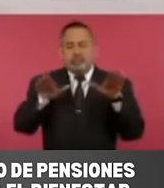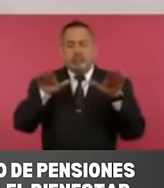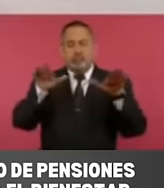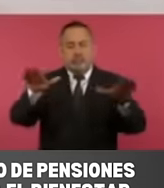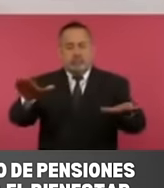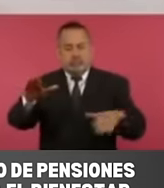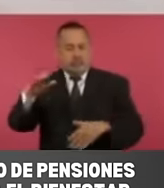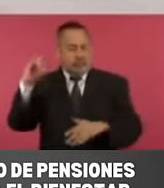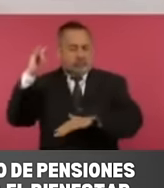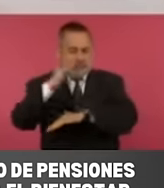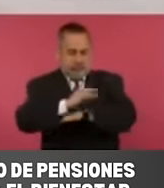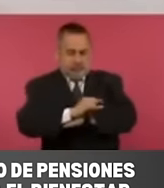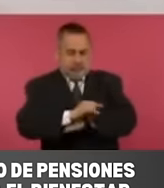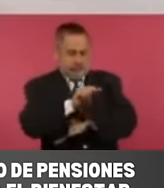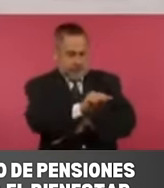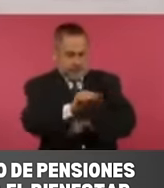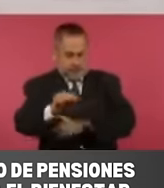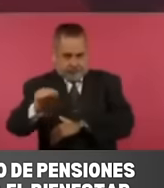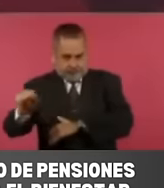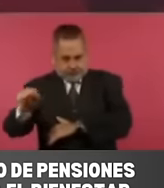aeropuertos,